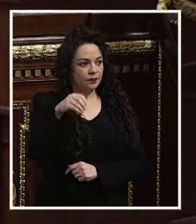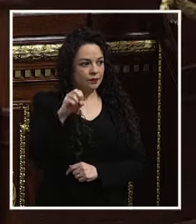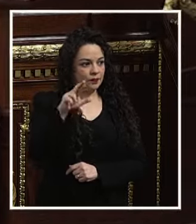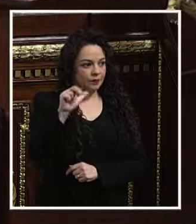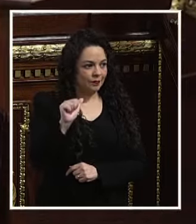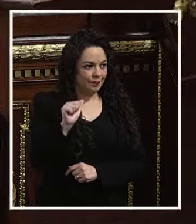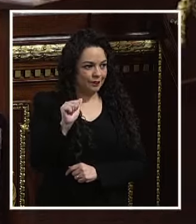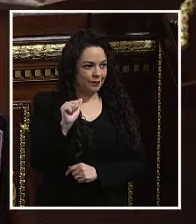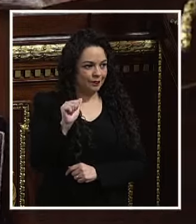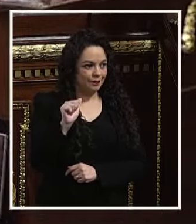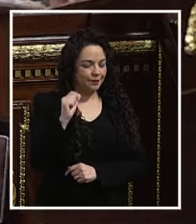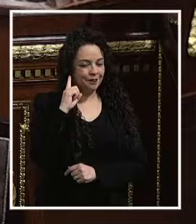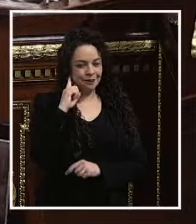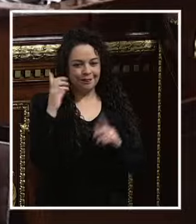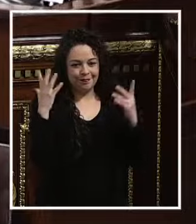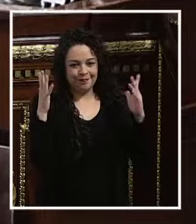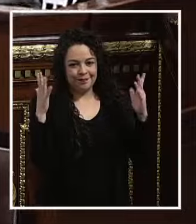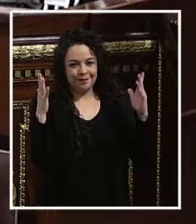gracias.